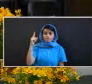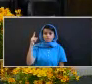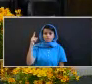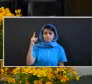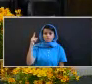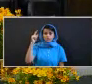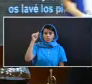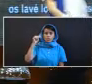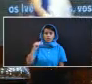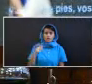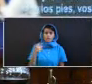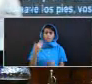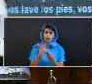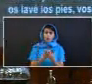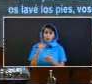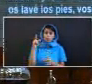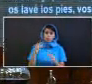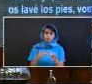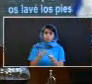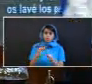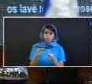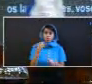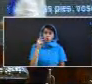y hoy llevo a tu pueblo, Señor.